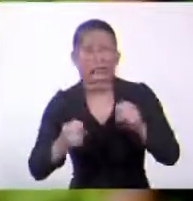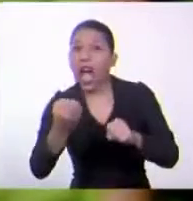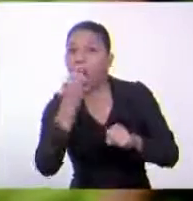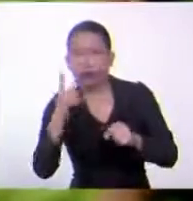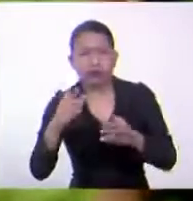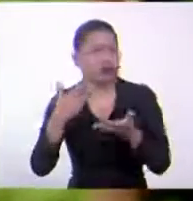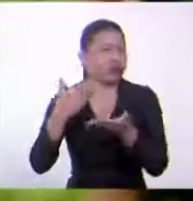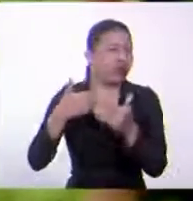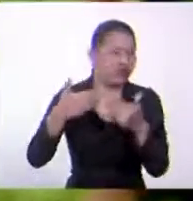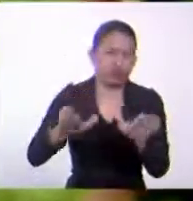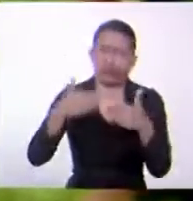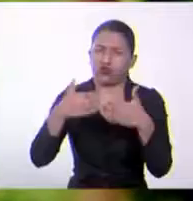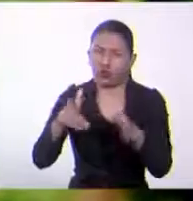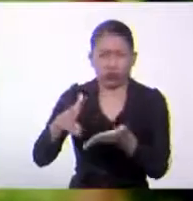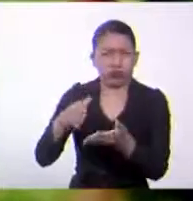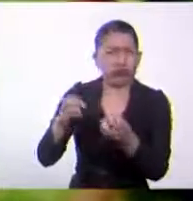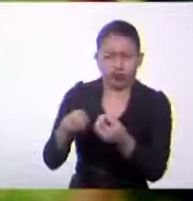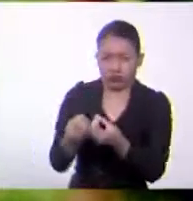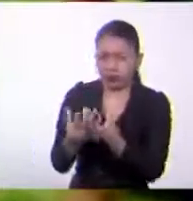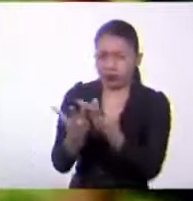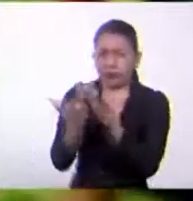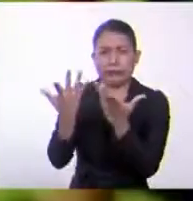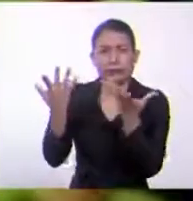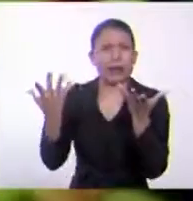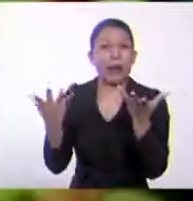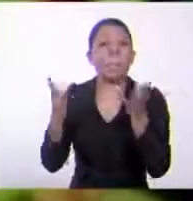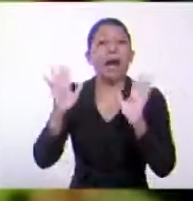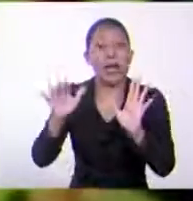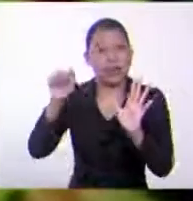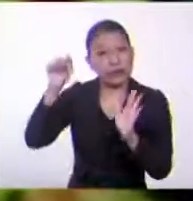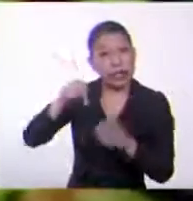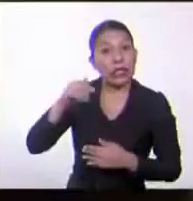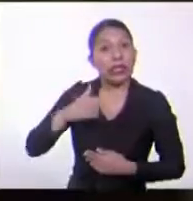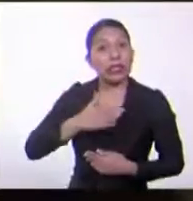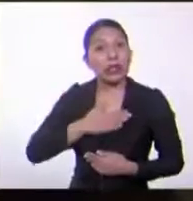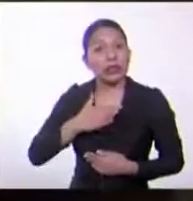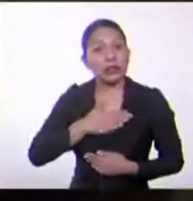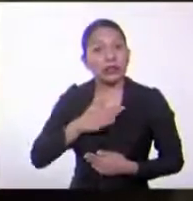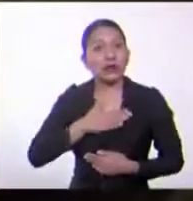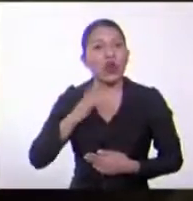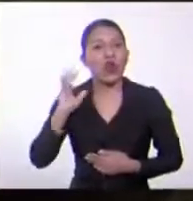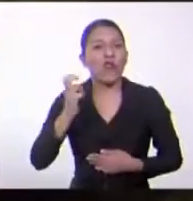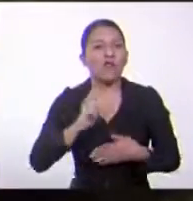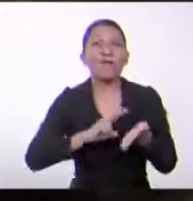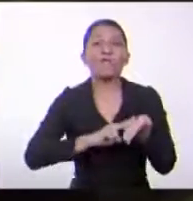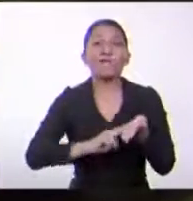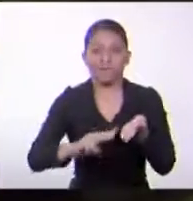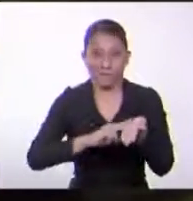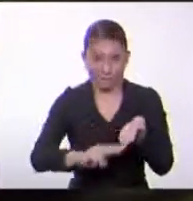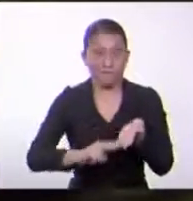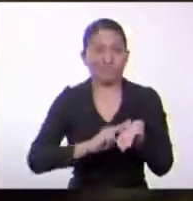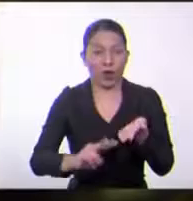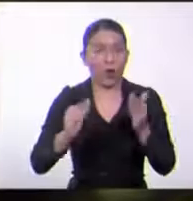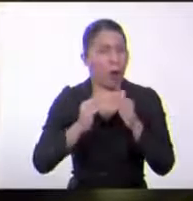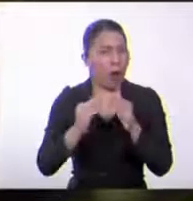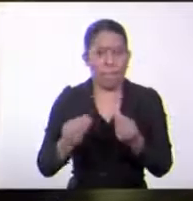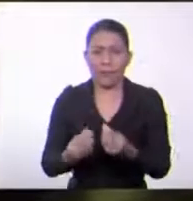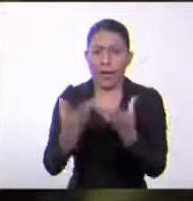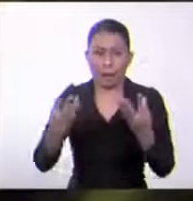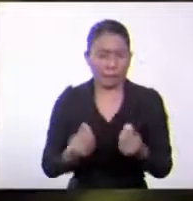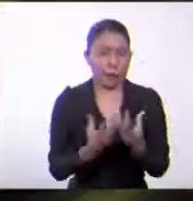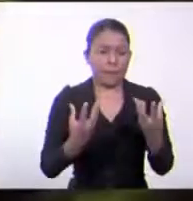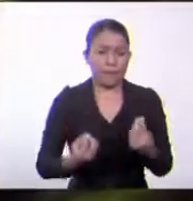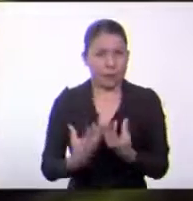diversos, pero lo primero que podemos notar es que son mayormente verdes, como la mayoría de plantas. Es